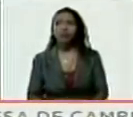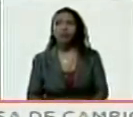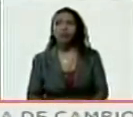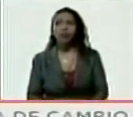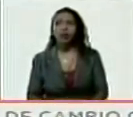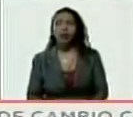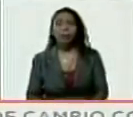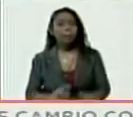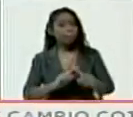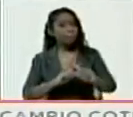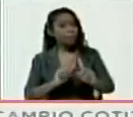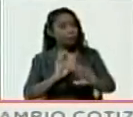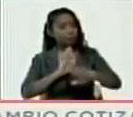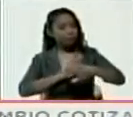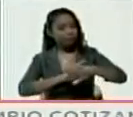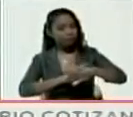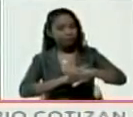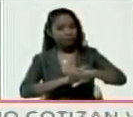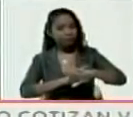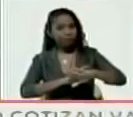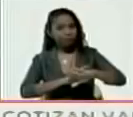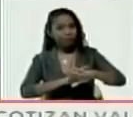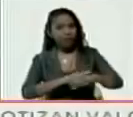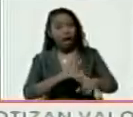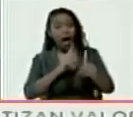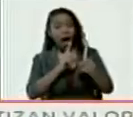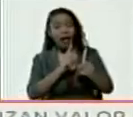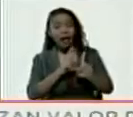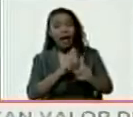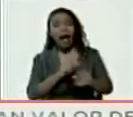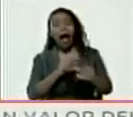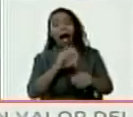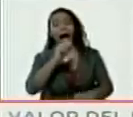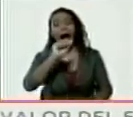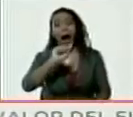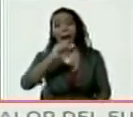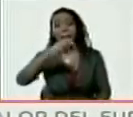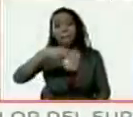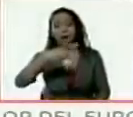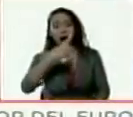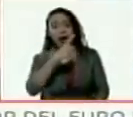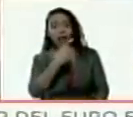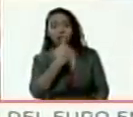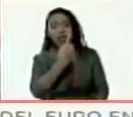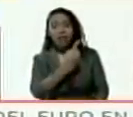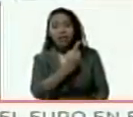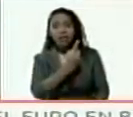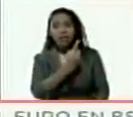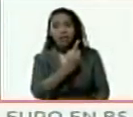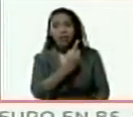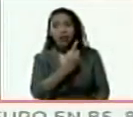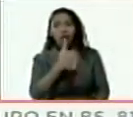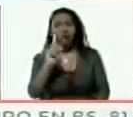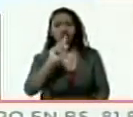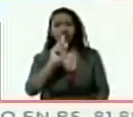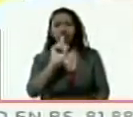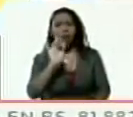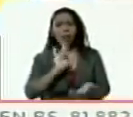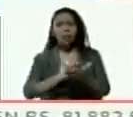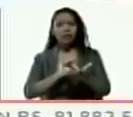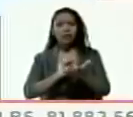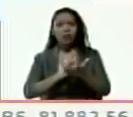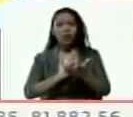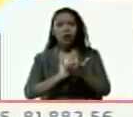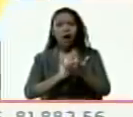Pero resulta que la agencia AP dice, la Associated Press no estuvo presente en el